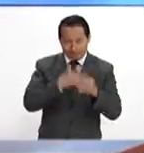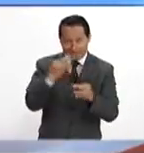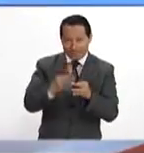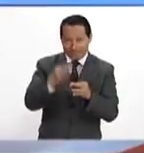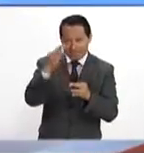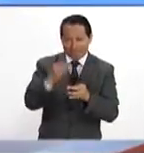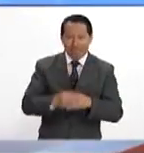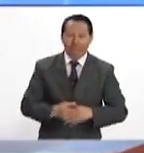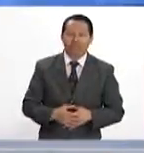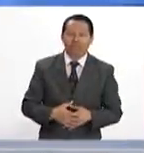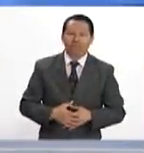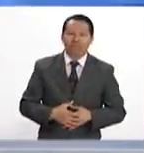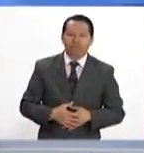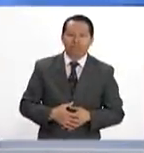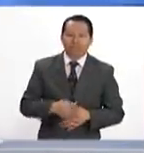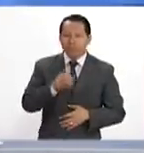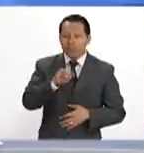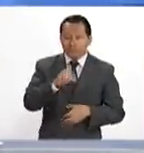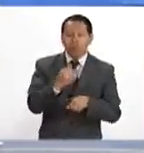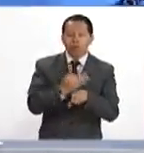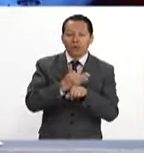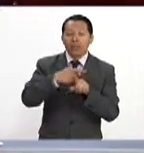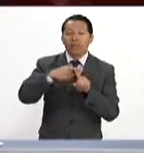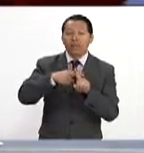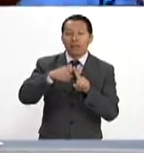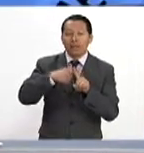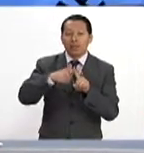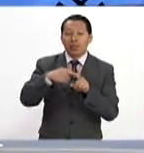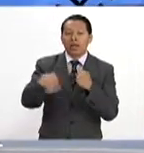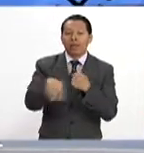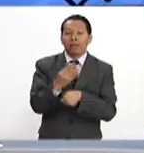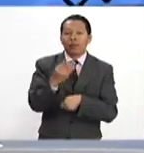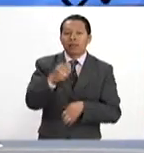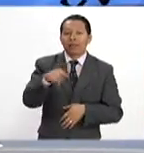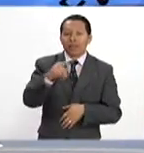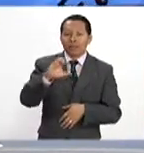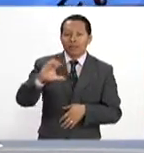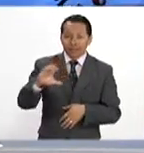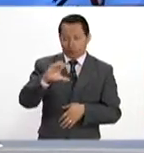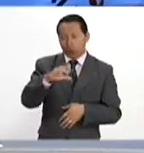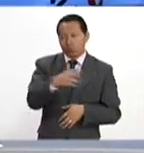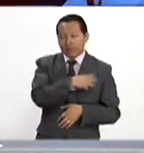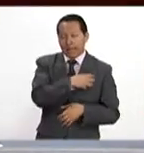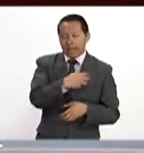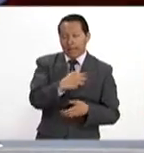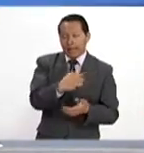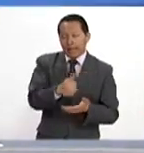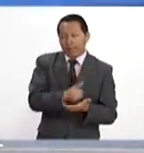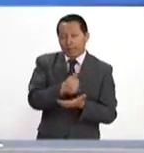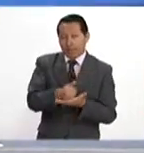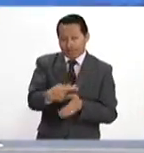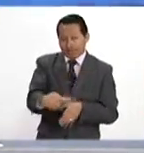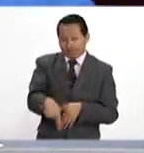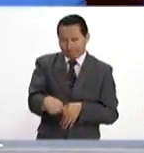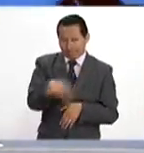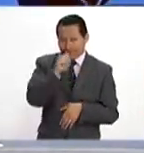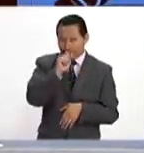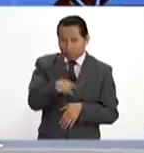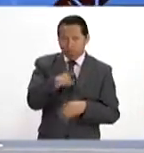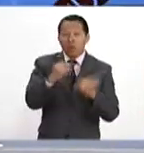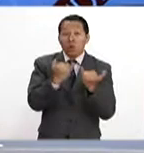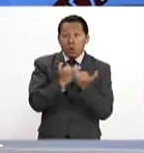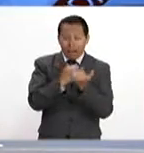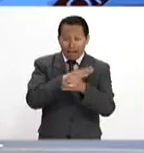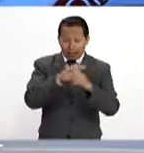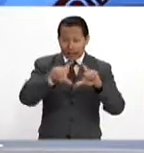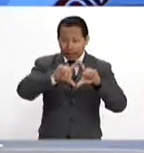noticia al día. Así es, en este momento la temperatura 14 grados centígrados en la capital del país. Desde aquí, como siempre, un saludo